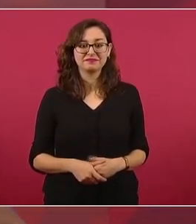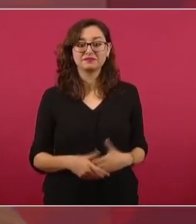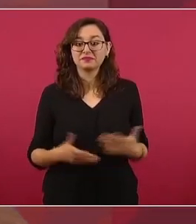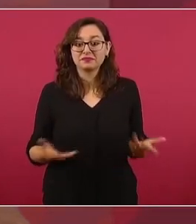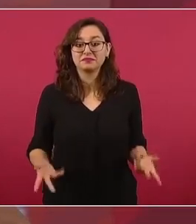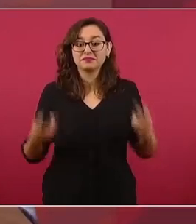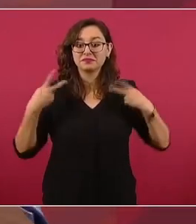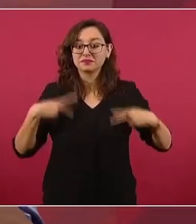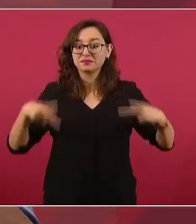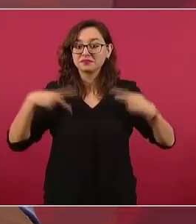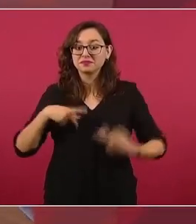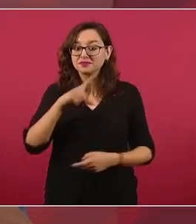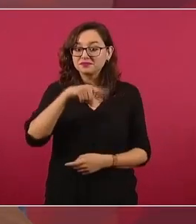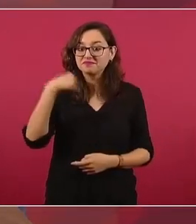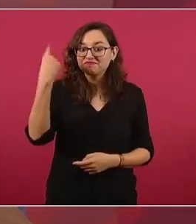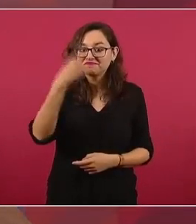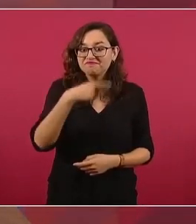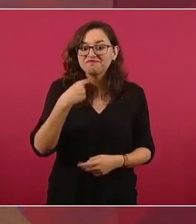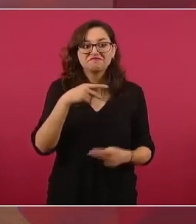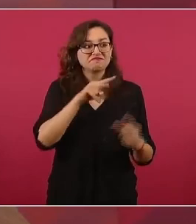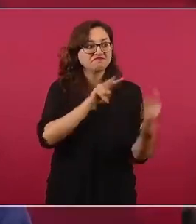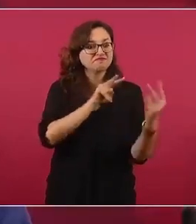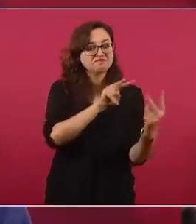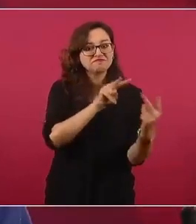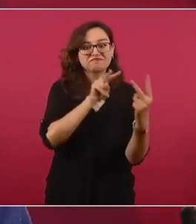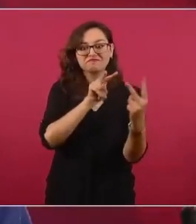las caras de la gente.